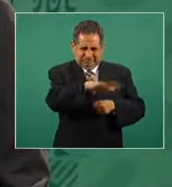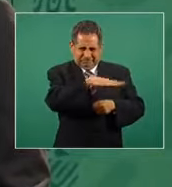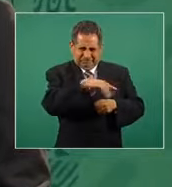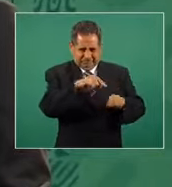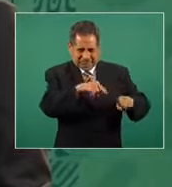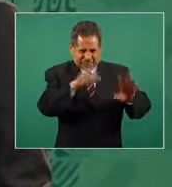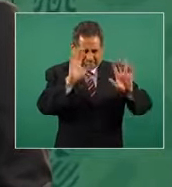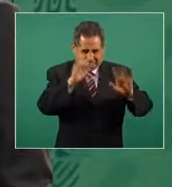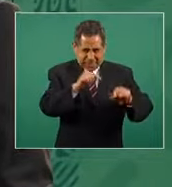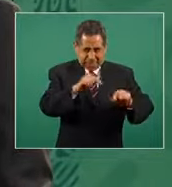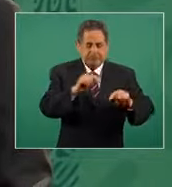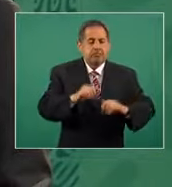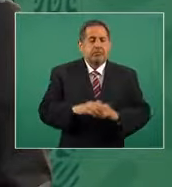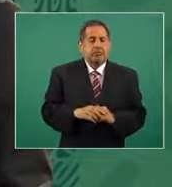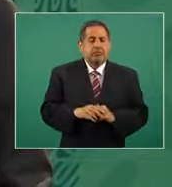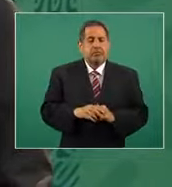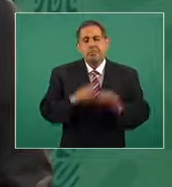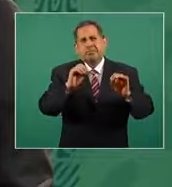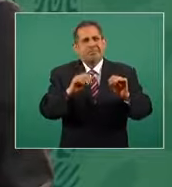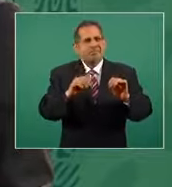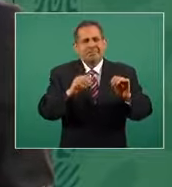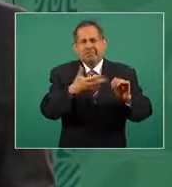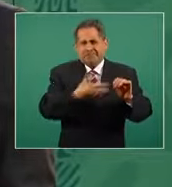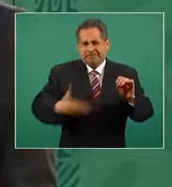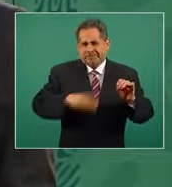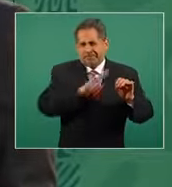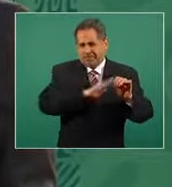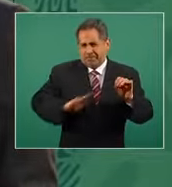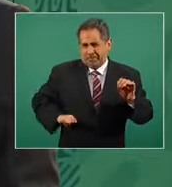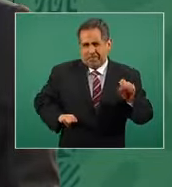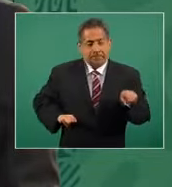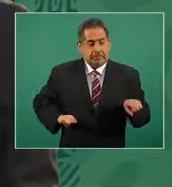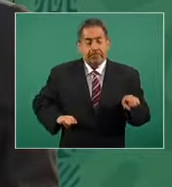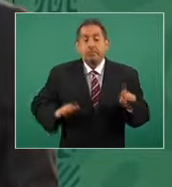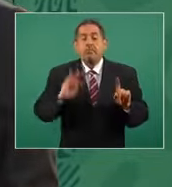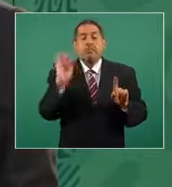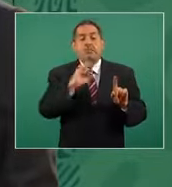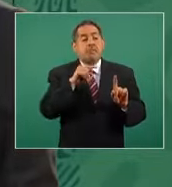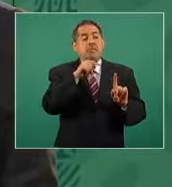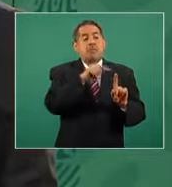sea, o presidenta municipal, vaya